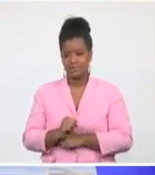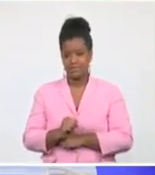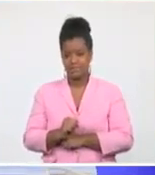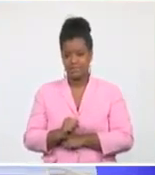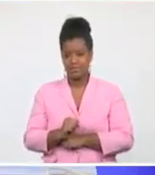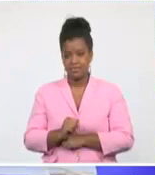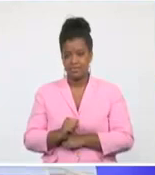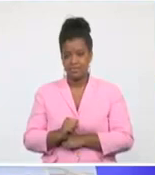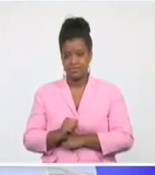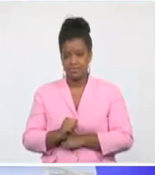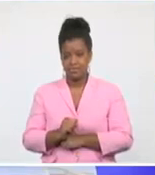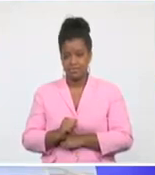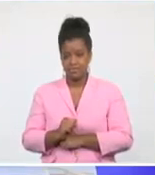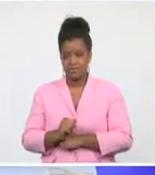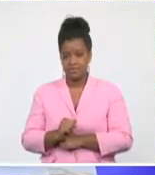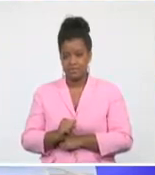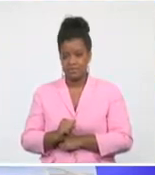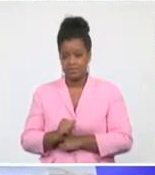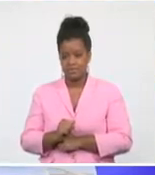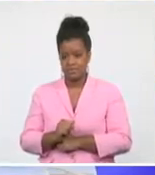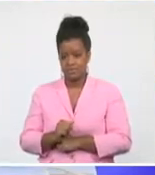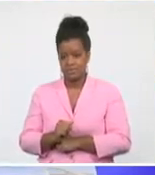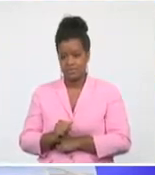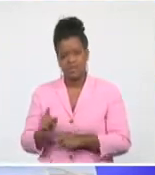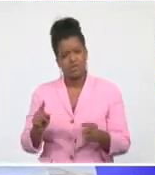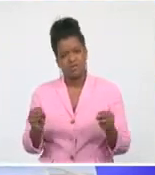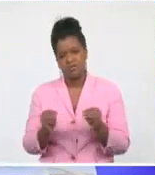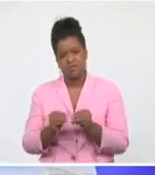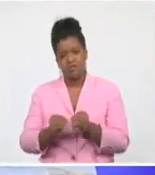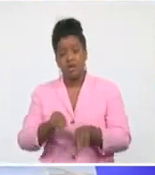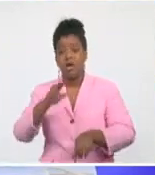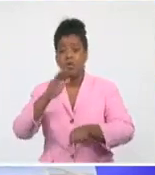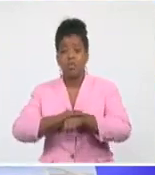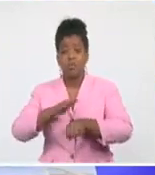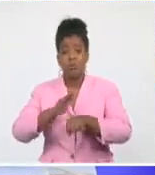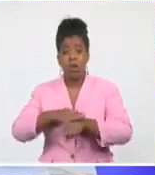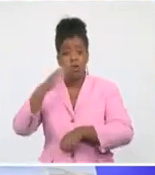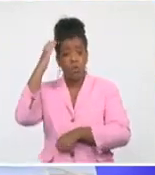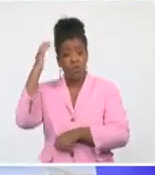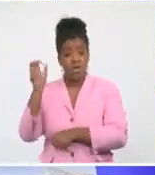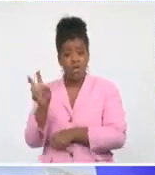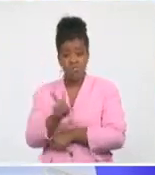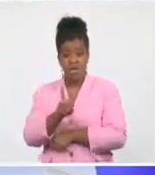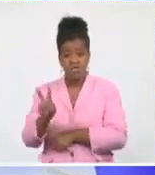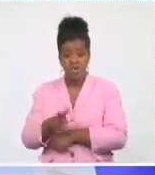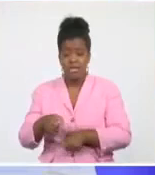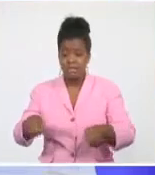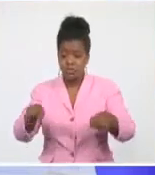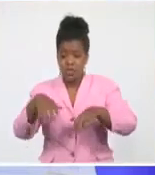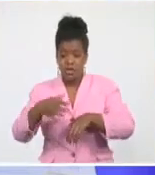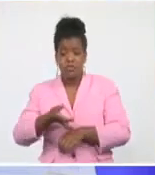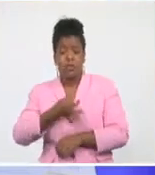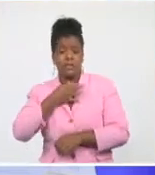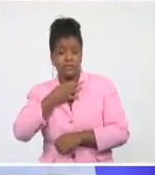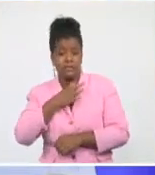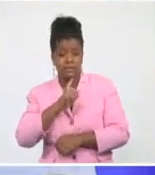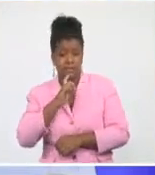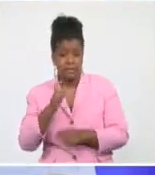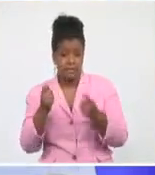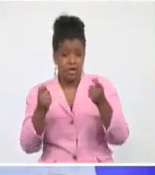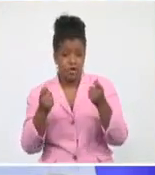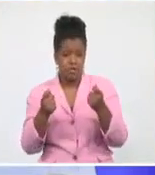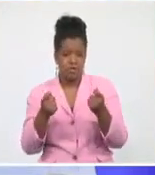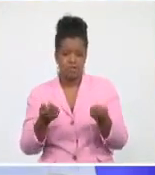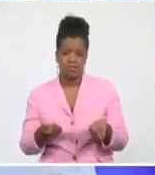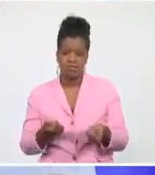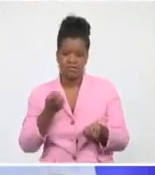Es injusto culpar al gobierno venezolano de la situación económica y social que enfrenta Venezuela cuando se mantiene la